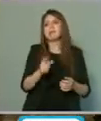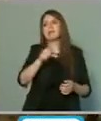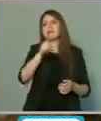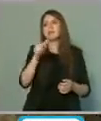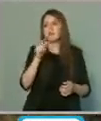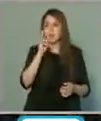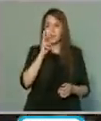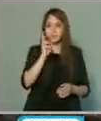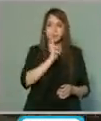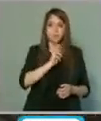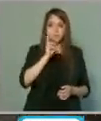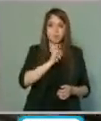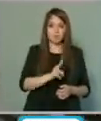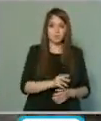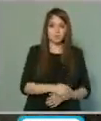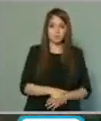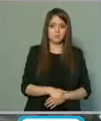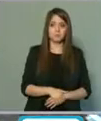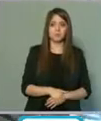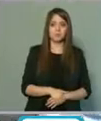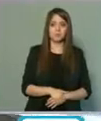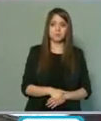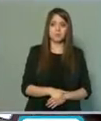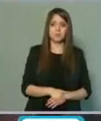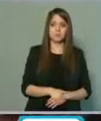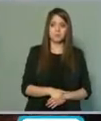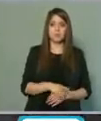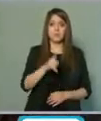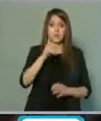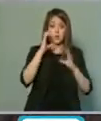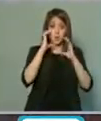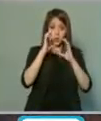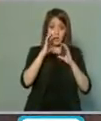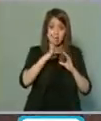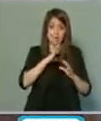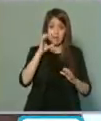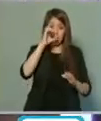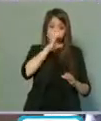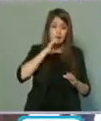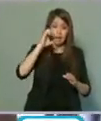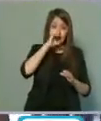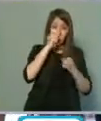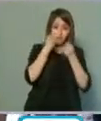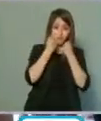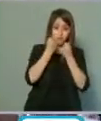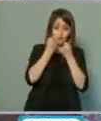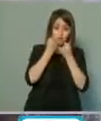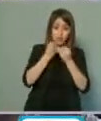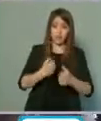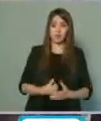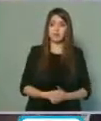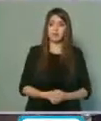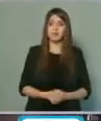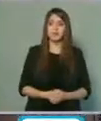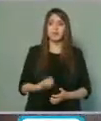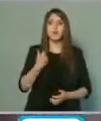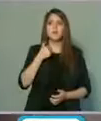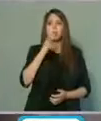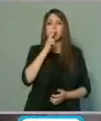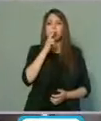cuento? A ver. Está muy caliente eso. Está muy caliente. No, pues si le